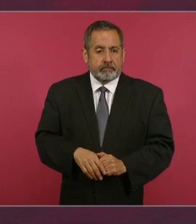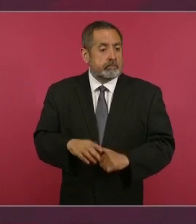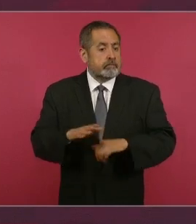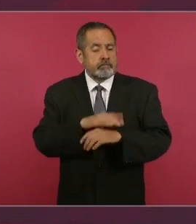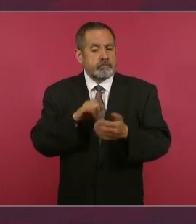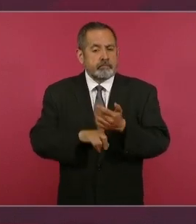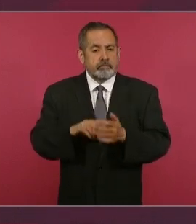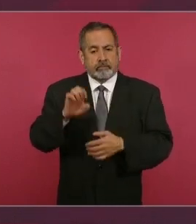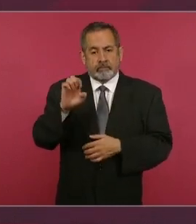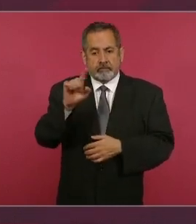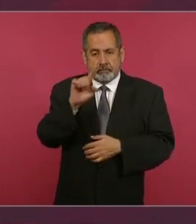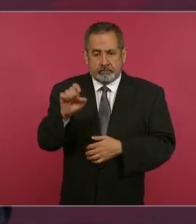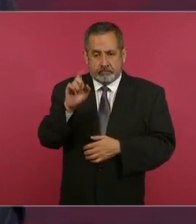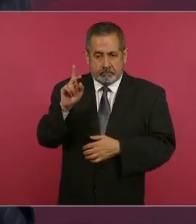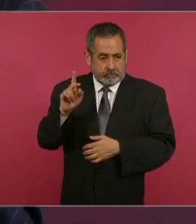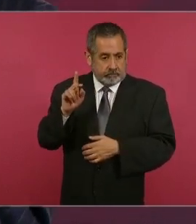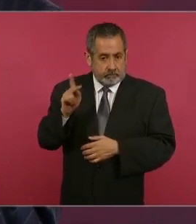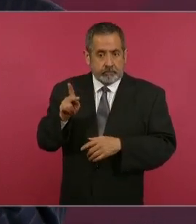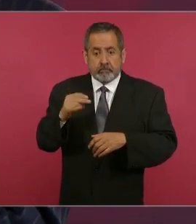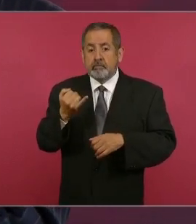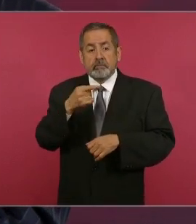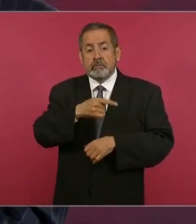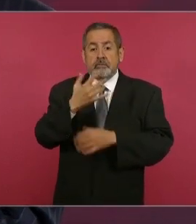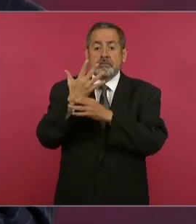Zedillo informa